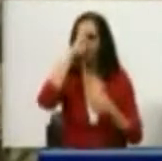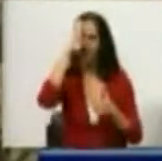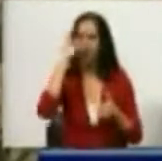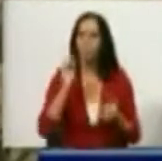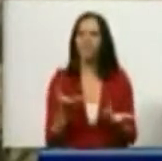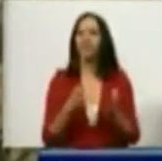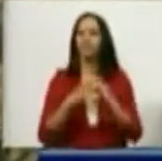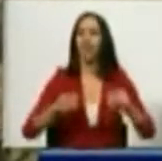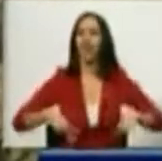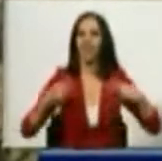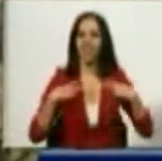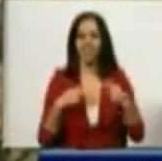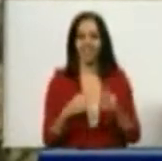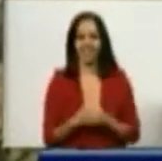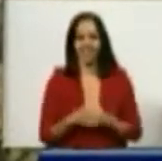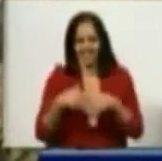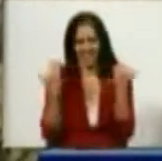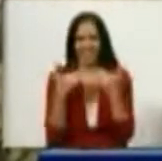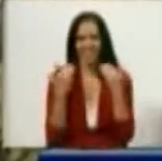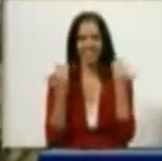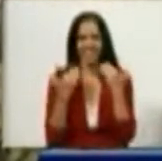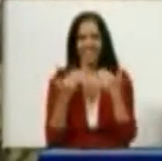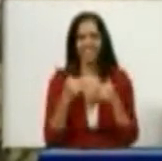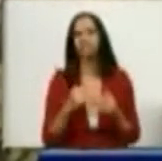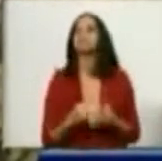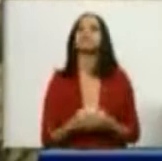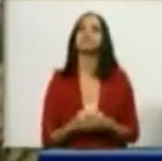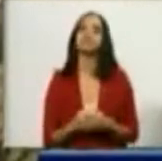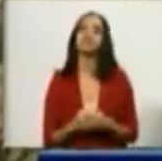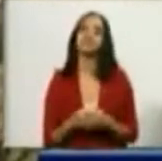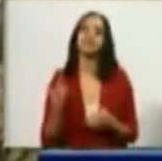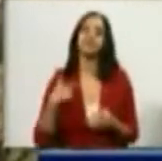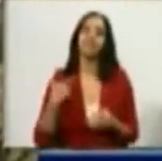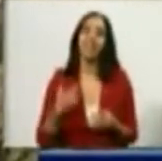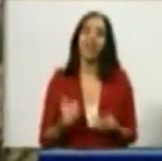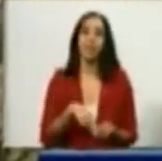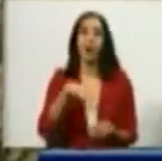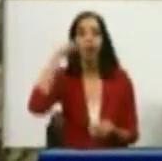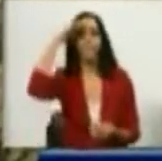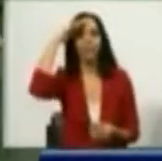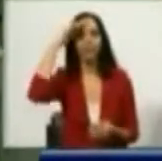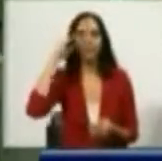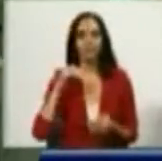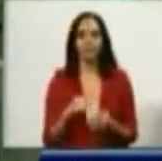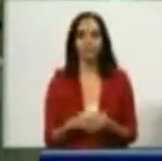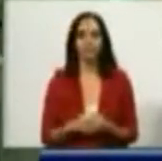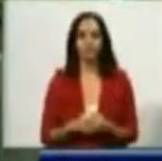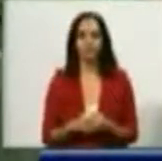vida contra el mirante Reynaldo León Fajardo